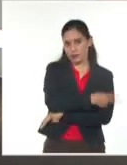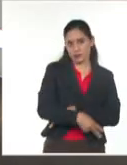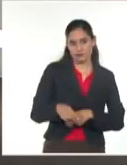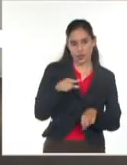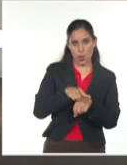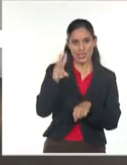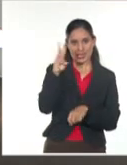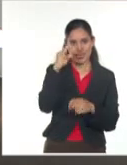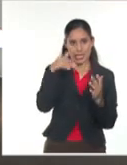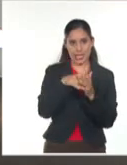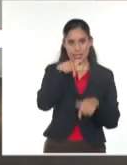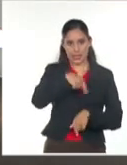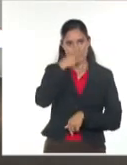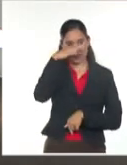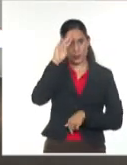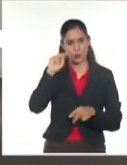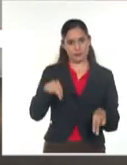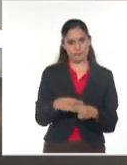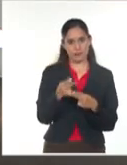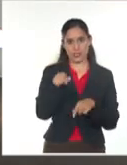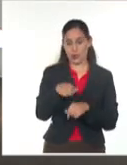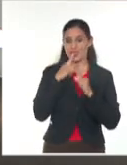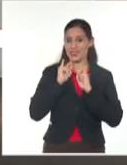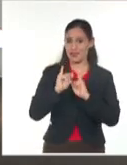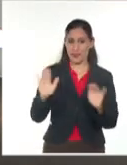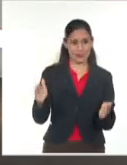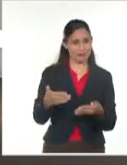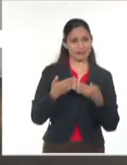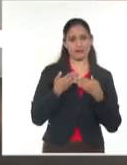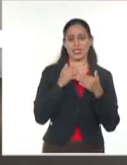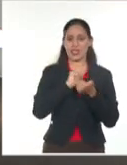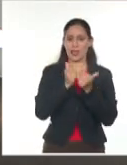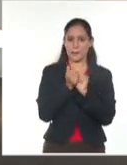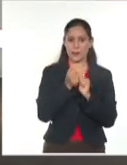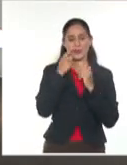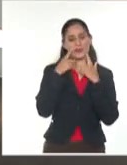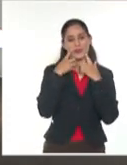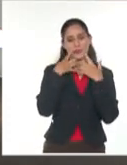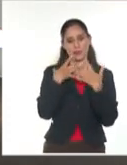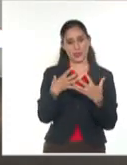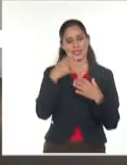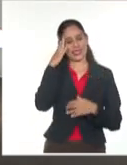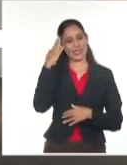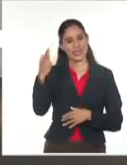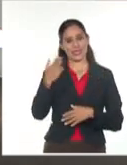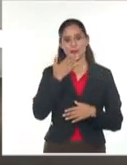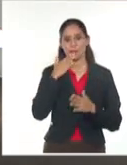tarde, hora de nuestro país. Y con esta información estamos poniendo punto final a este Tiempo con los Deportes. Tenga usted muy buenas tardes.